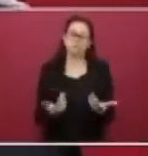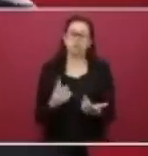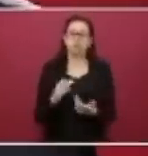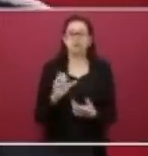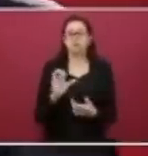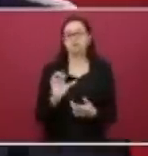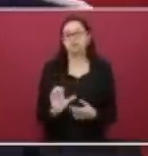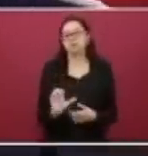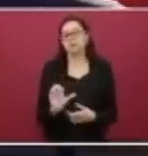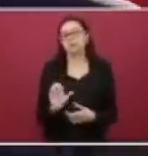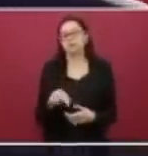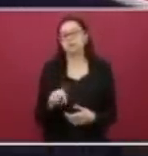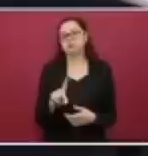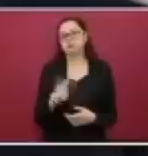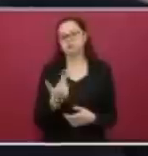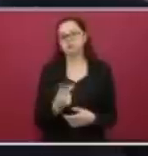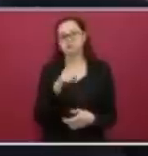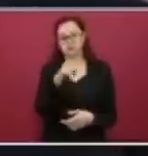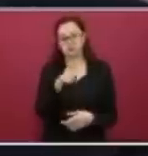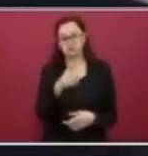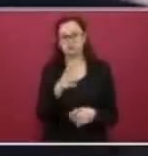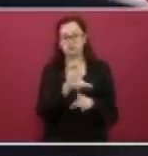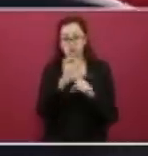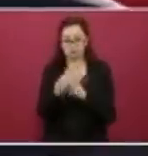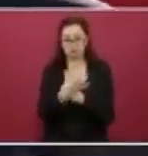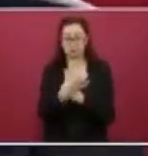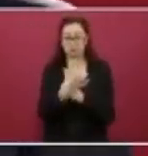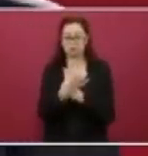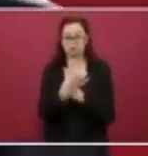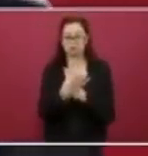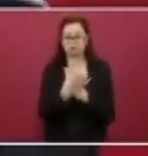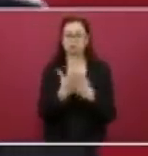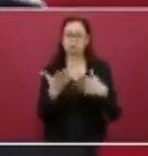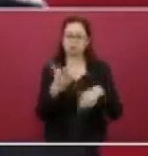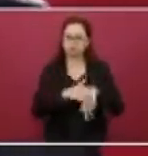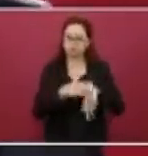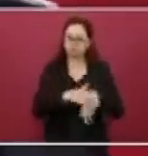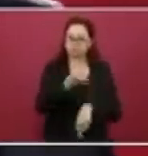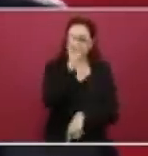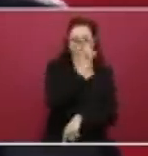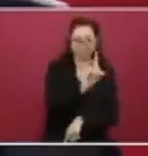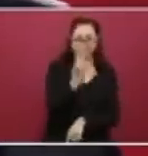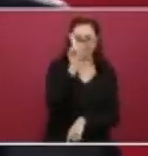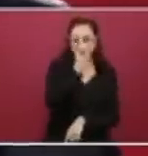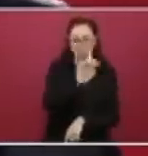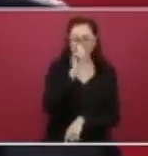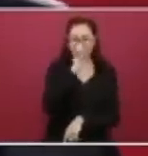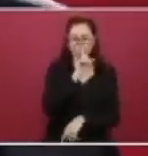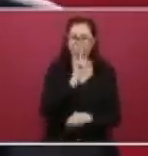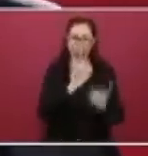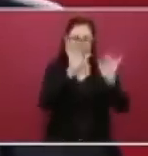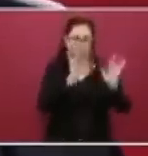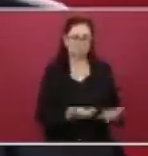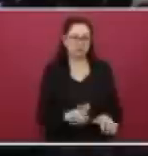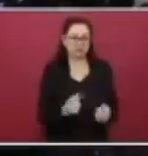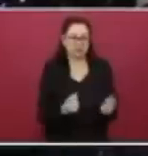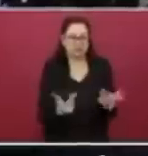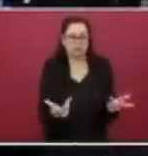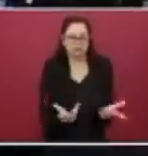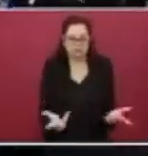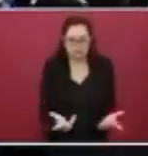derechos humanos este recomiende lo que deba de hacerse